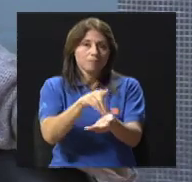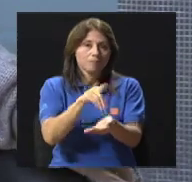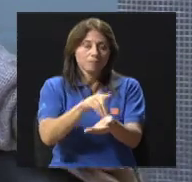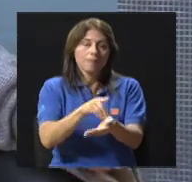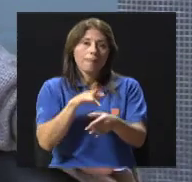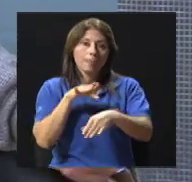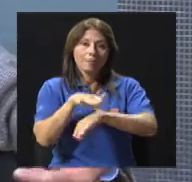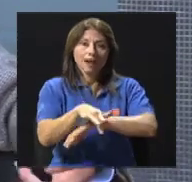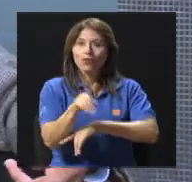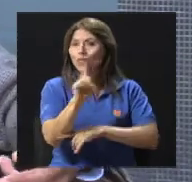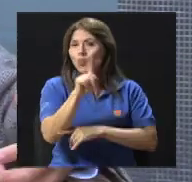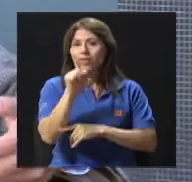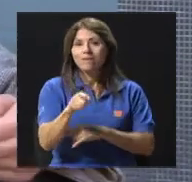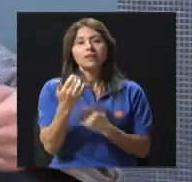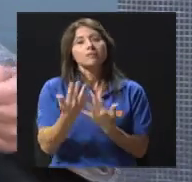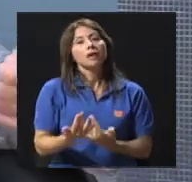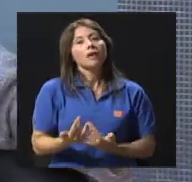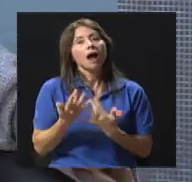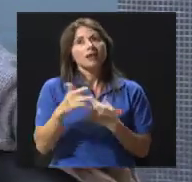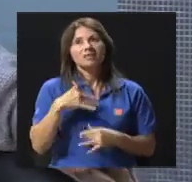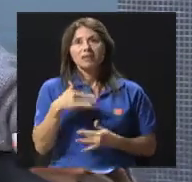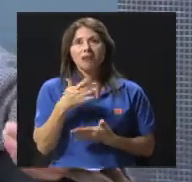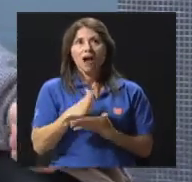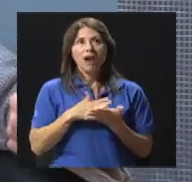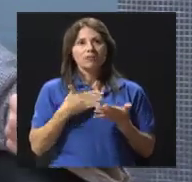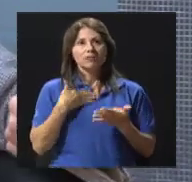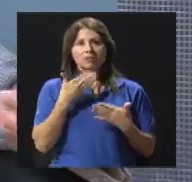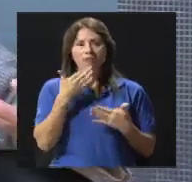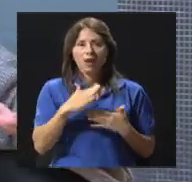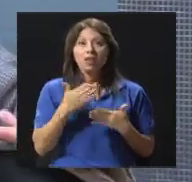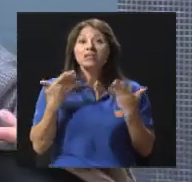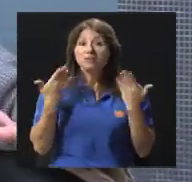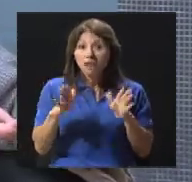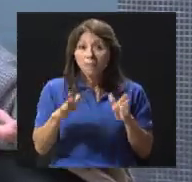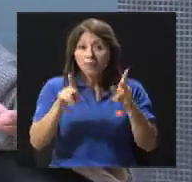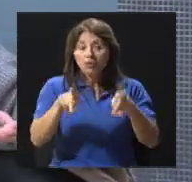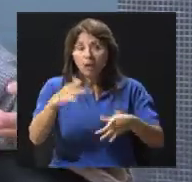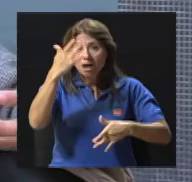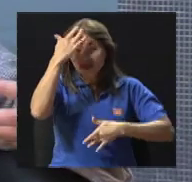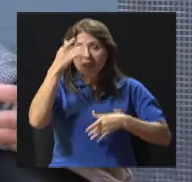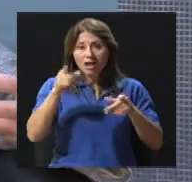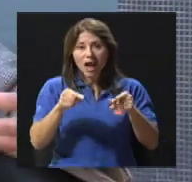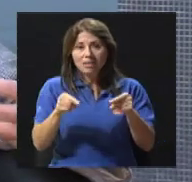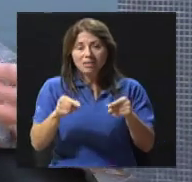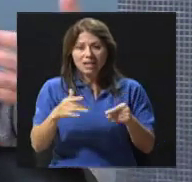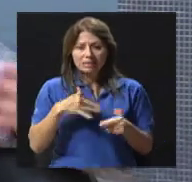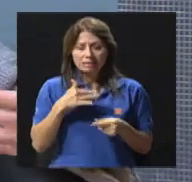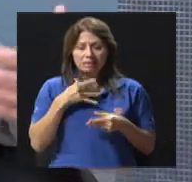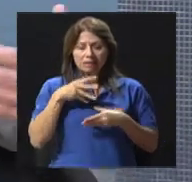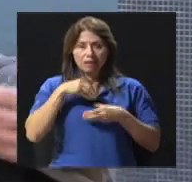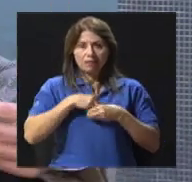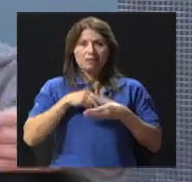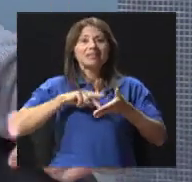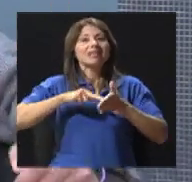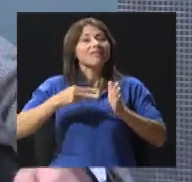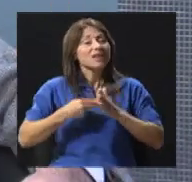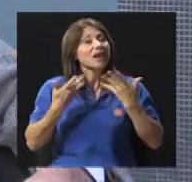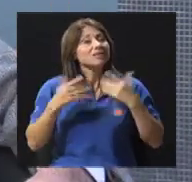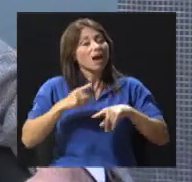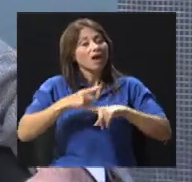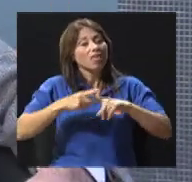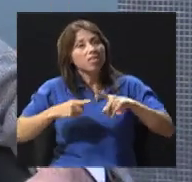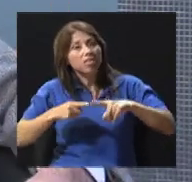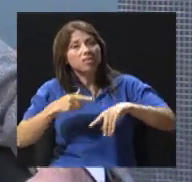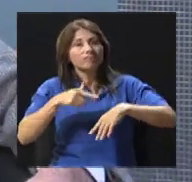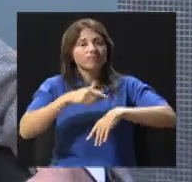esperarse a tener síntomas. Ya cuando el cáncer presenta síntomas, normalmente se presenta un estadio intermedio y avanzado, que es más